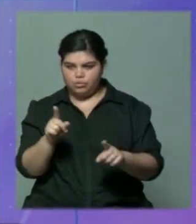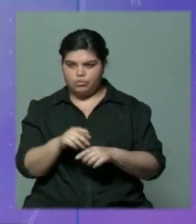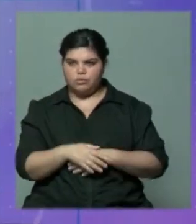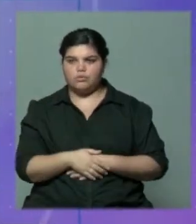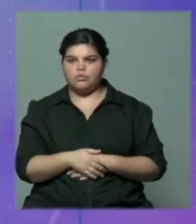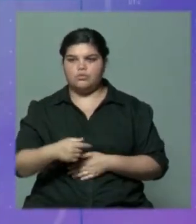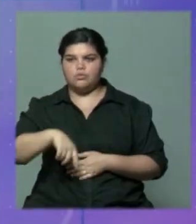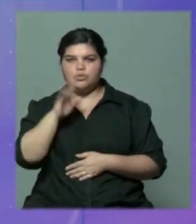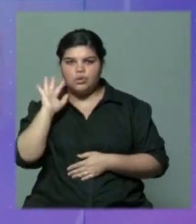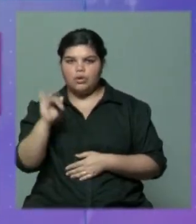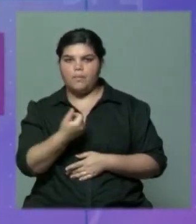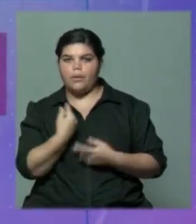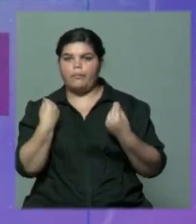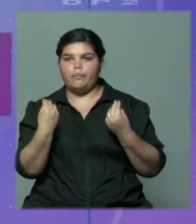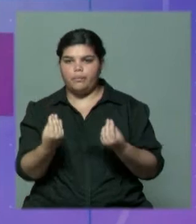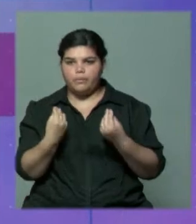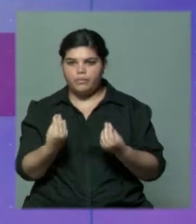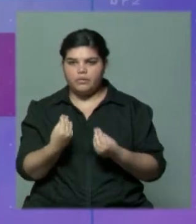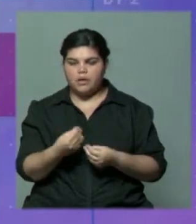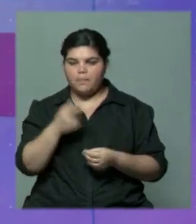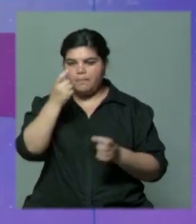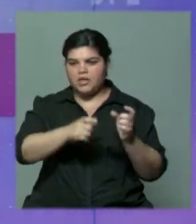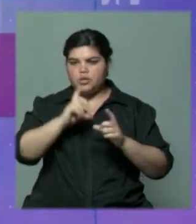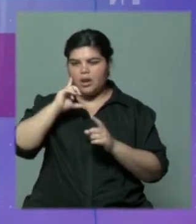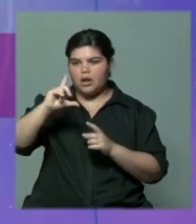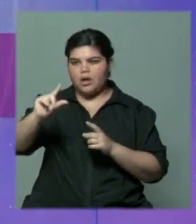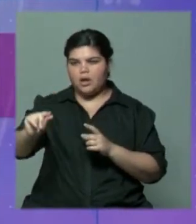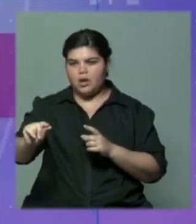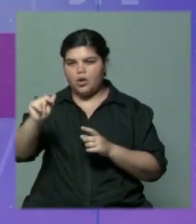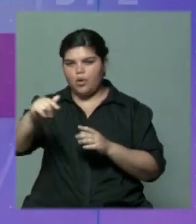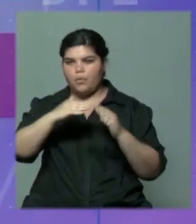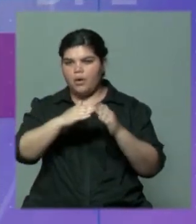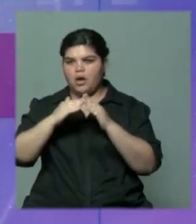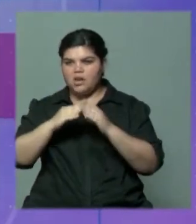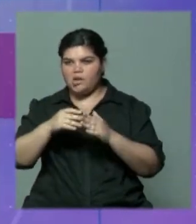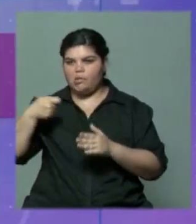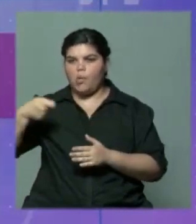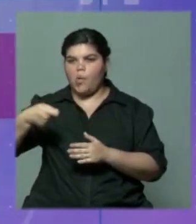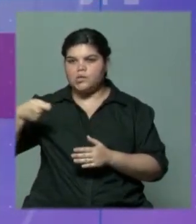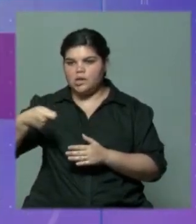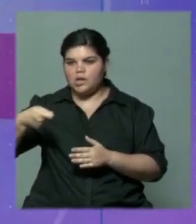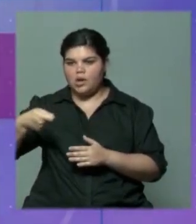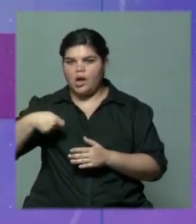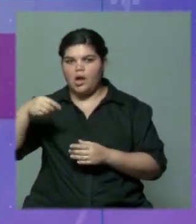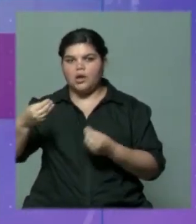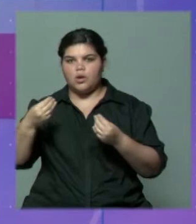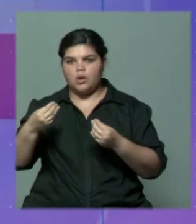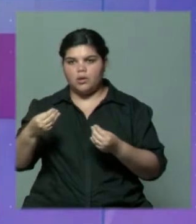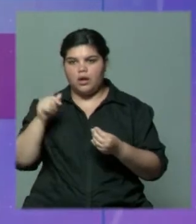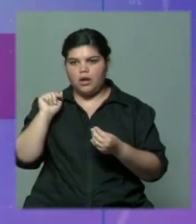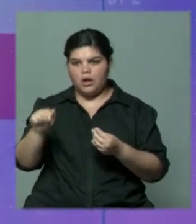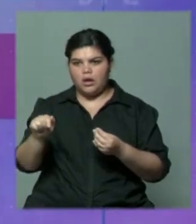¿qué encontramos? Gente que anda muy lejos de sus barrios, 2 de la mañana, con un cuchillo y no tiene justificación. A esa persona le vamos a quitar el cuchillo y le vamos